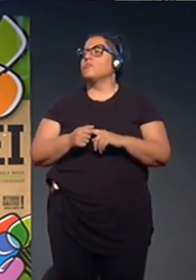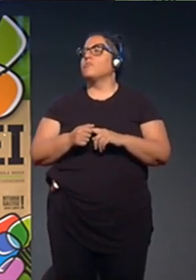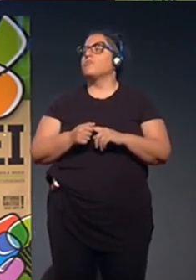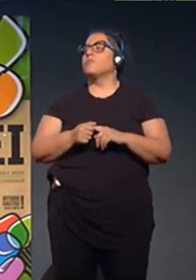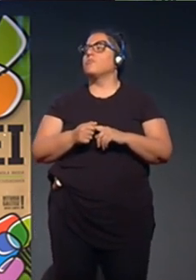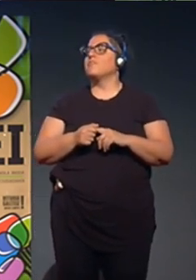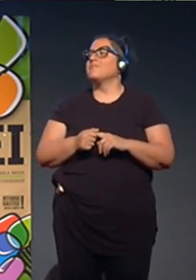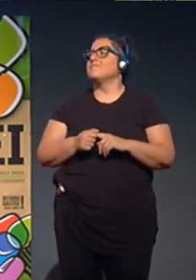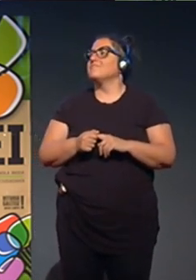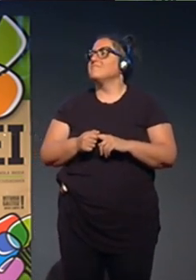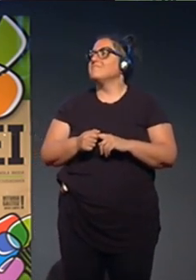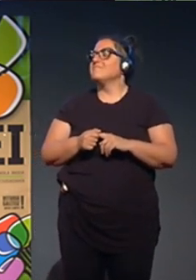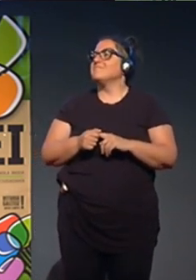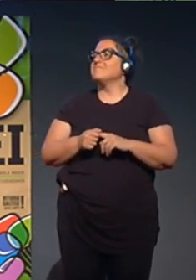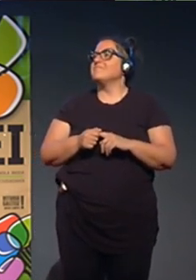cco